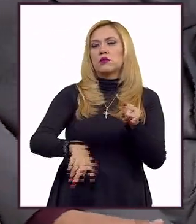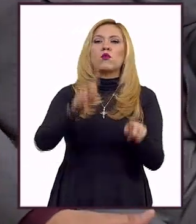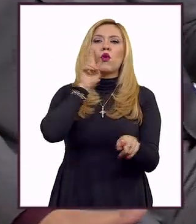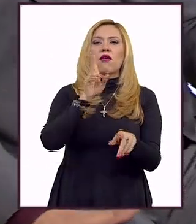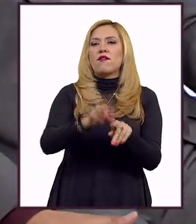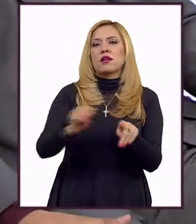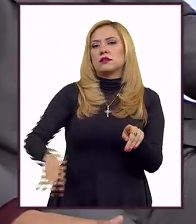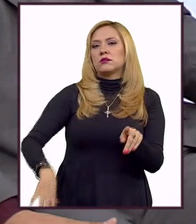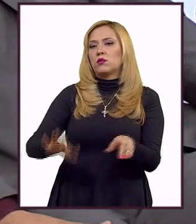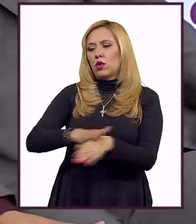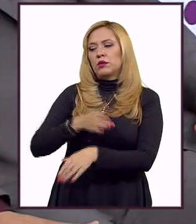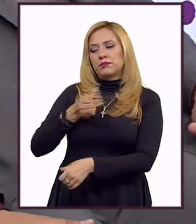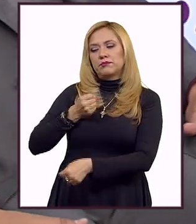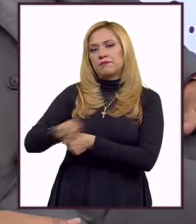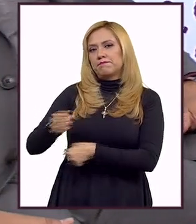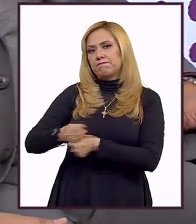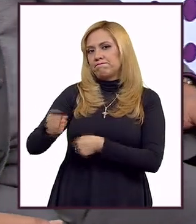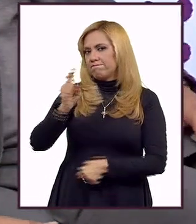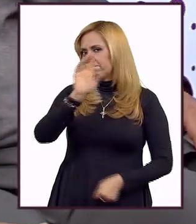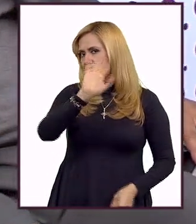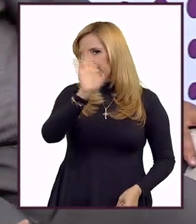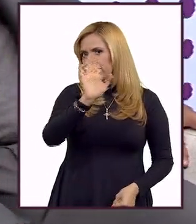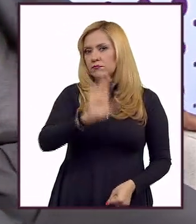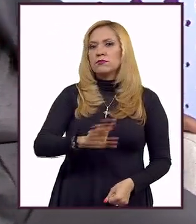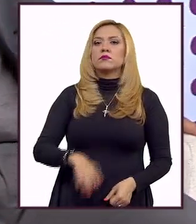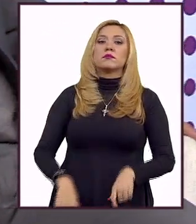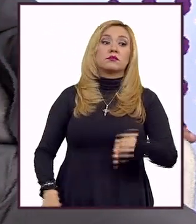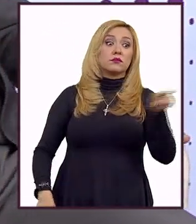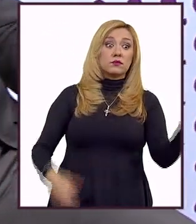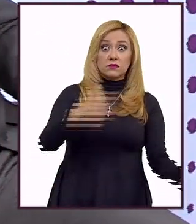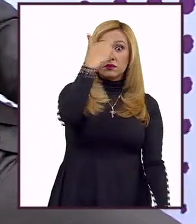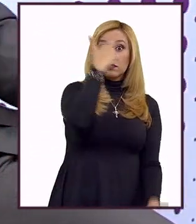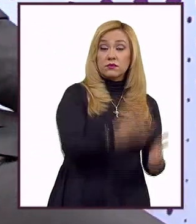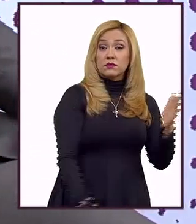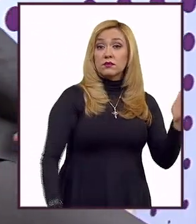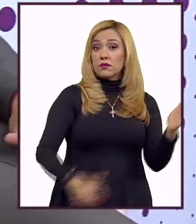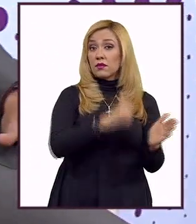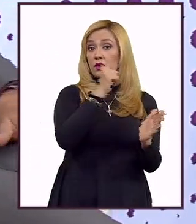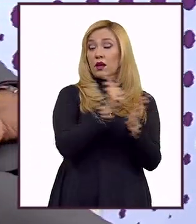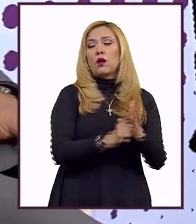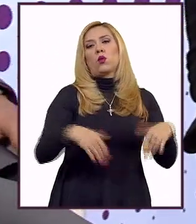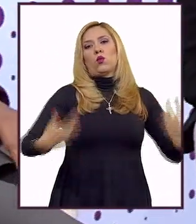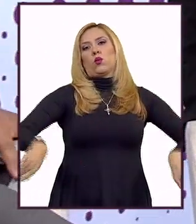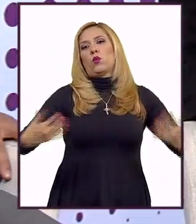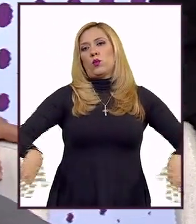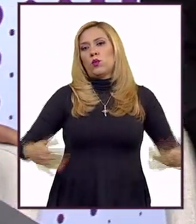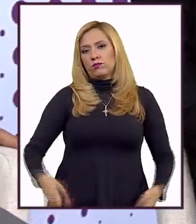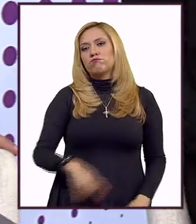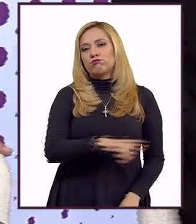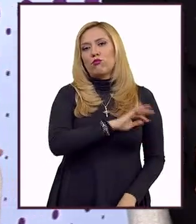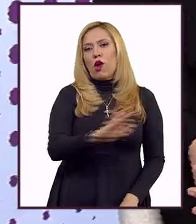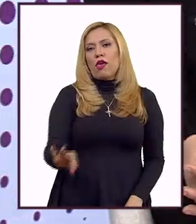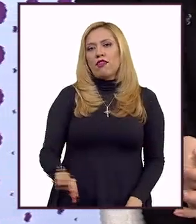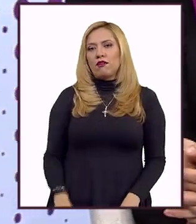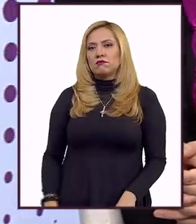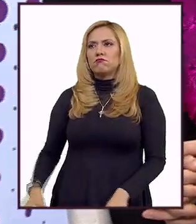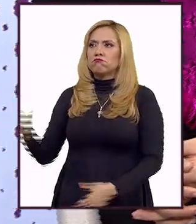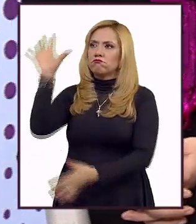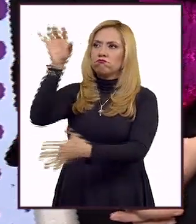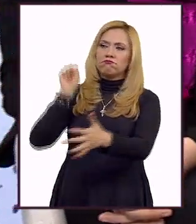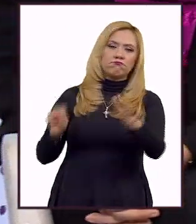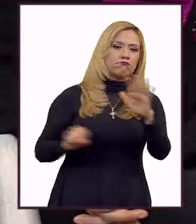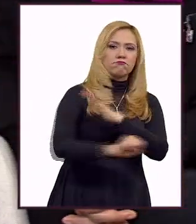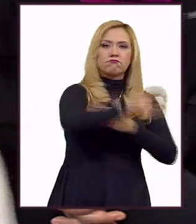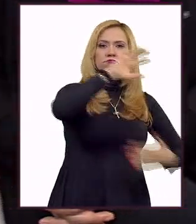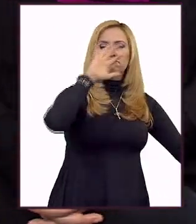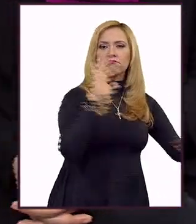probatorio. Pero ya como delito, pues bueno, se sujeta a todas las garantías penales que todos tenemos al momento de ser llamados